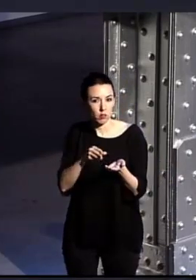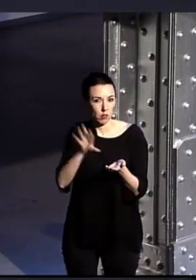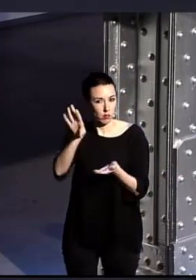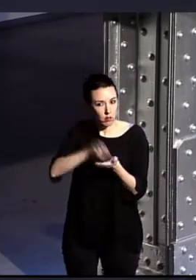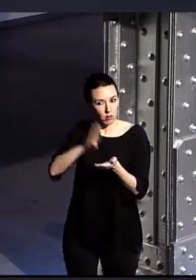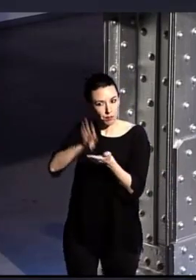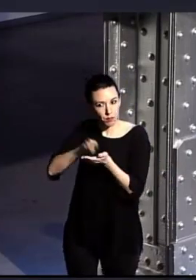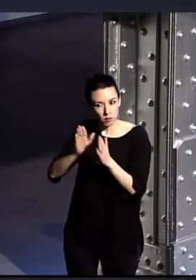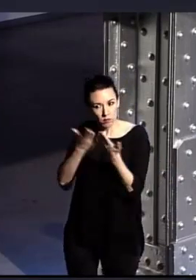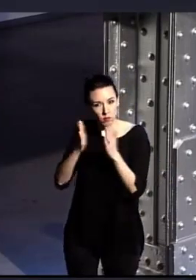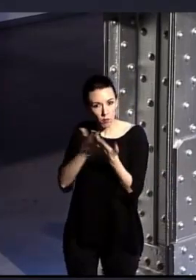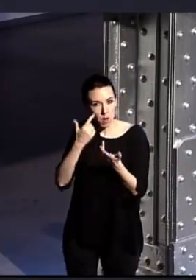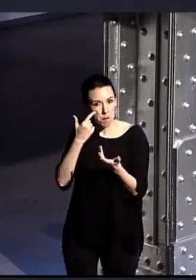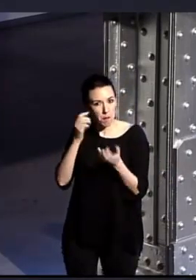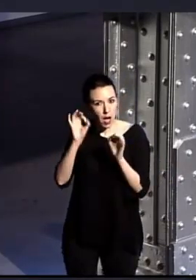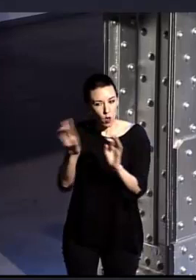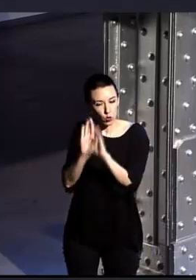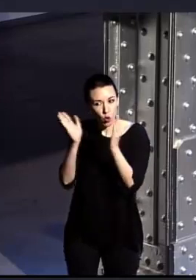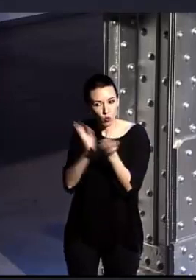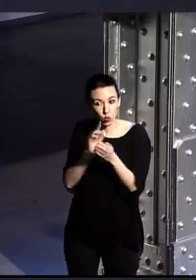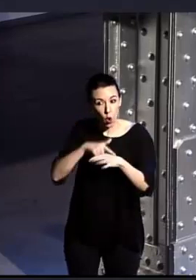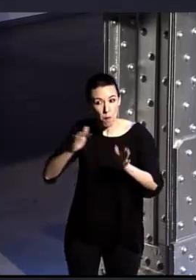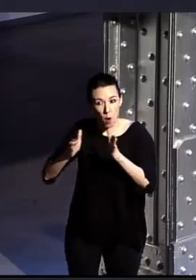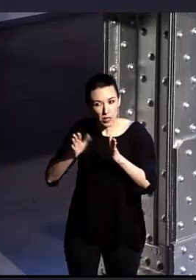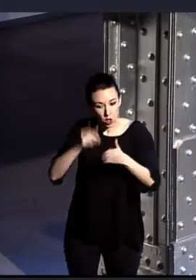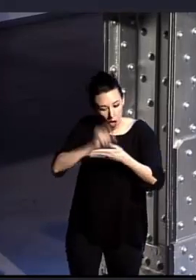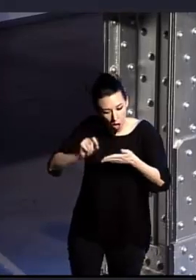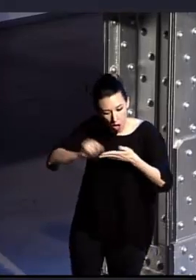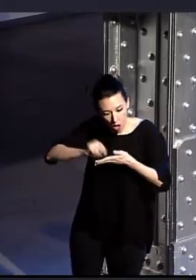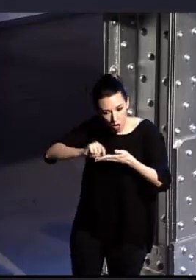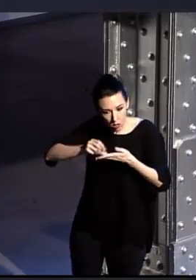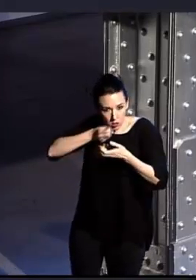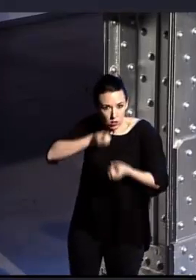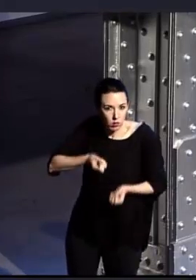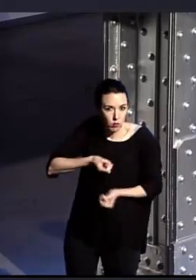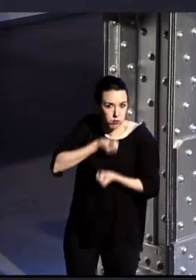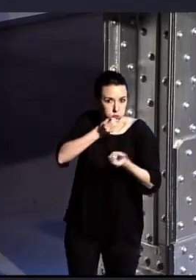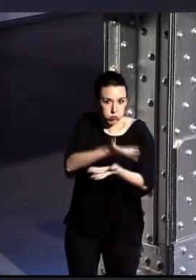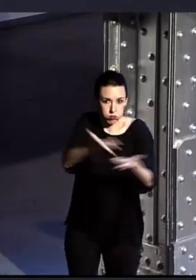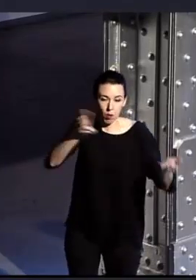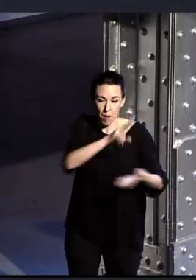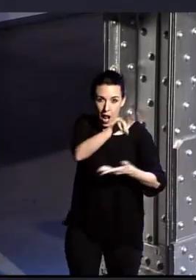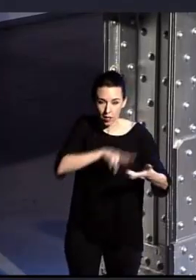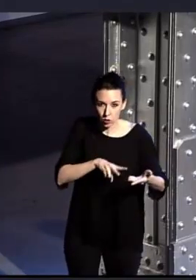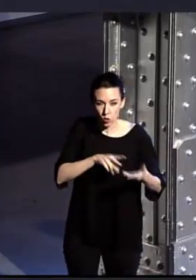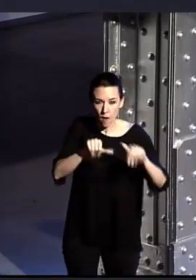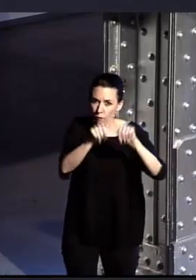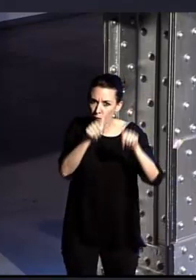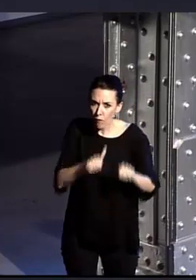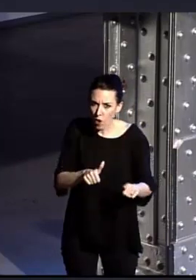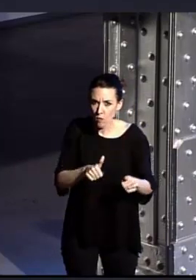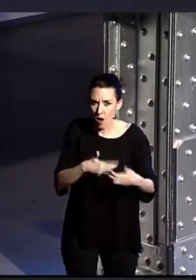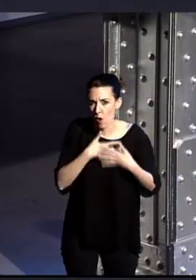¿no? De recoger el cosmos en el momento en el que lo escribe y trasladárselo a los lectores, que además de una manera